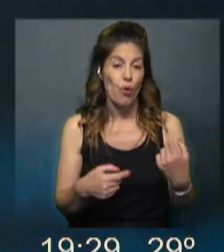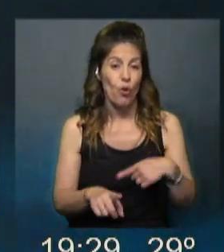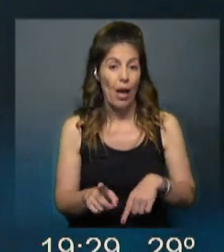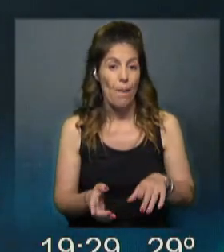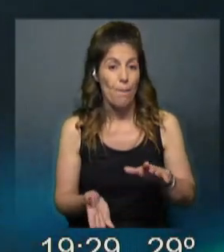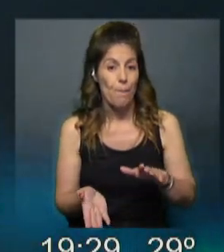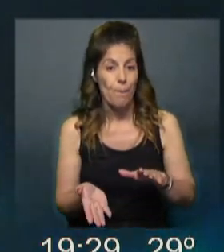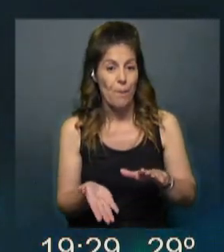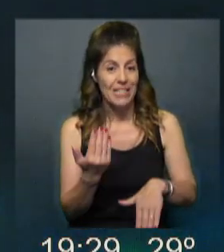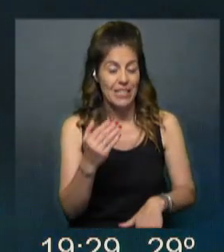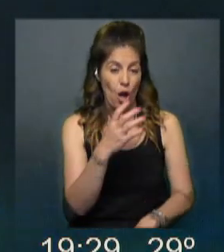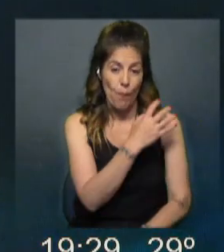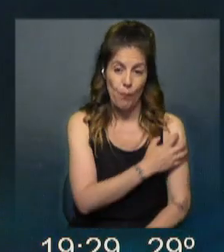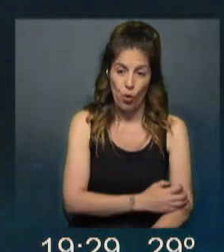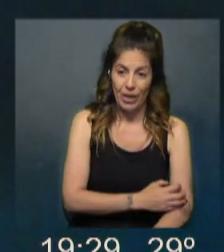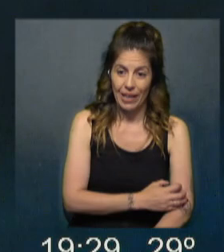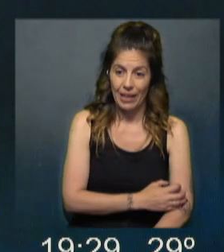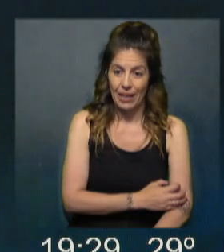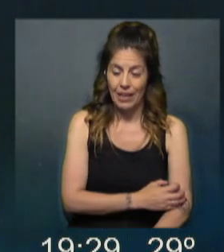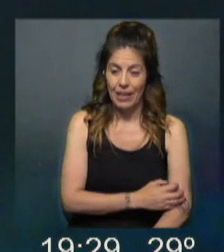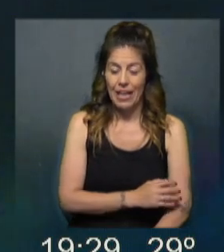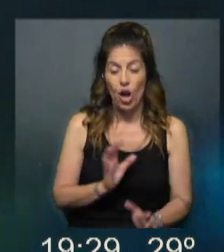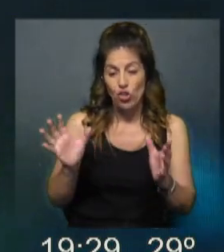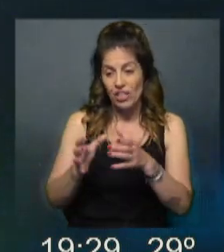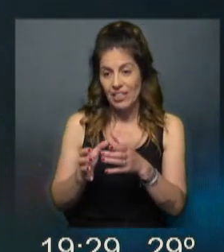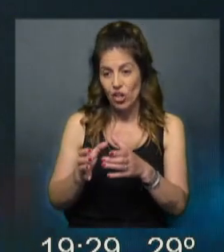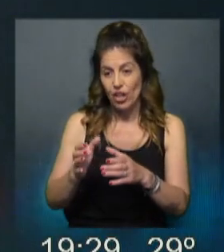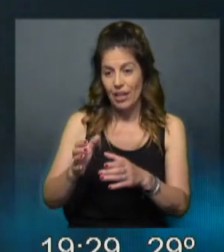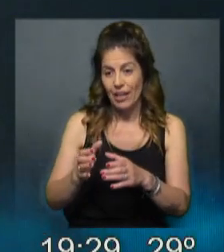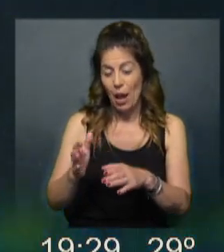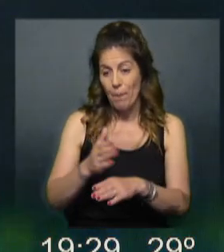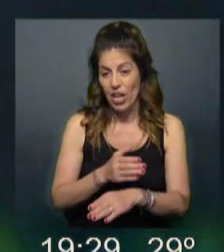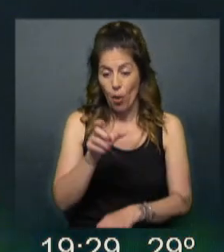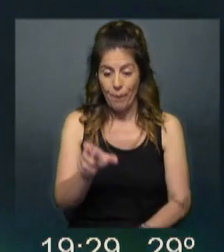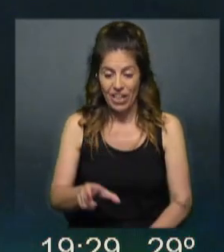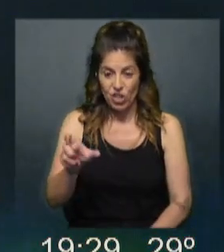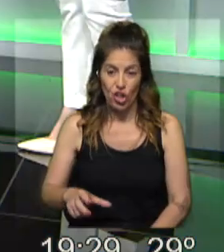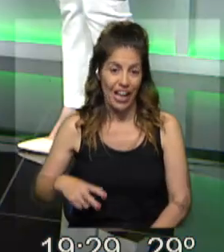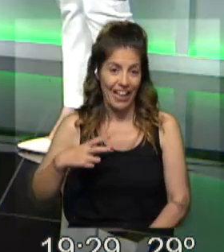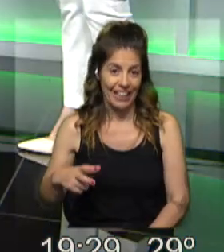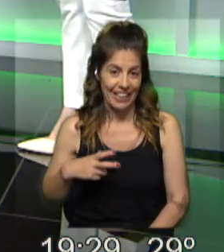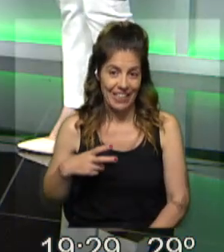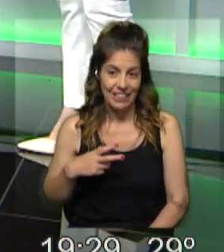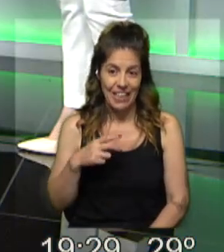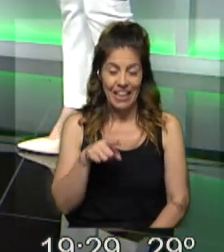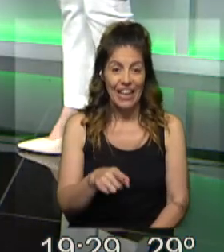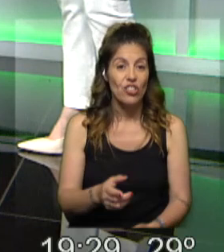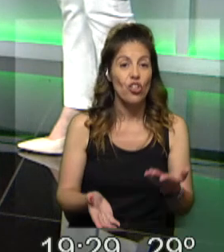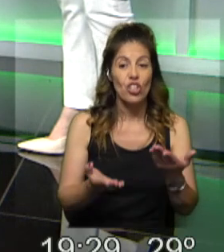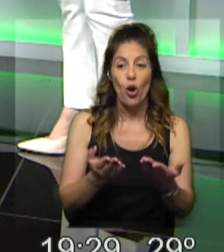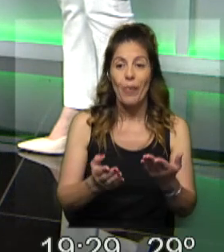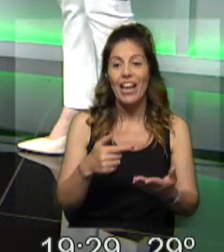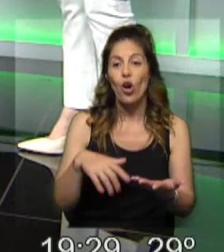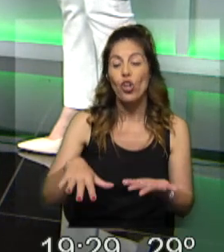vez hay más pobres cada vez la concentración está en menos manos y de alguna manera tenemos esta foto que contrasta también con otras regiones es decir como vos lo